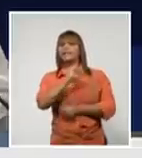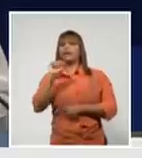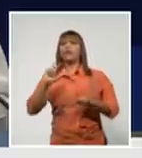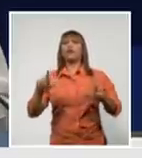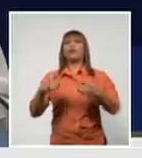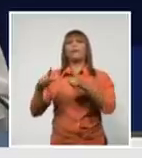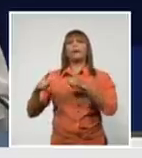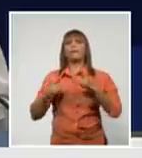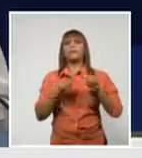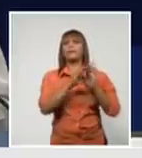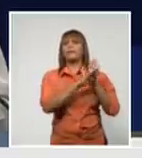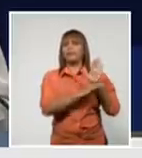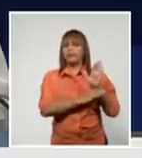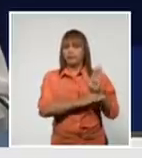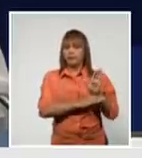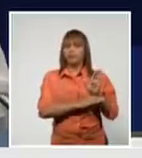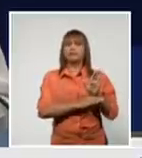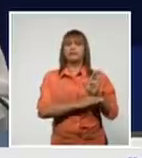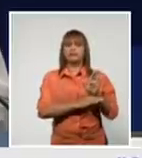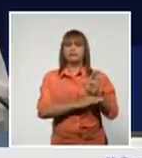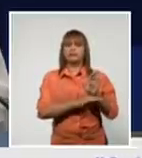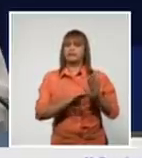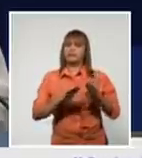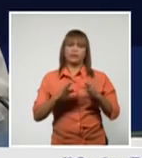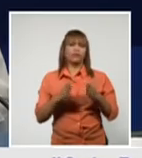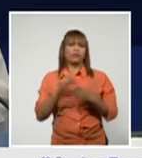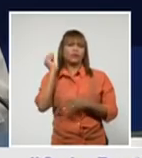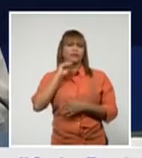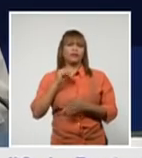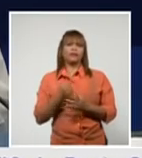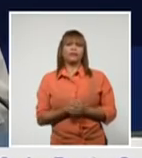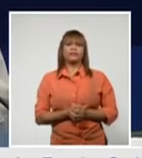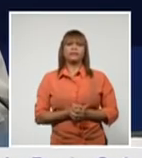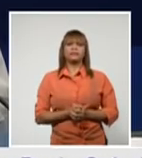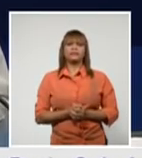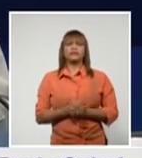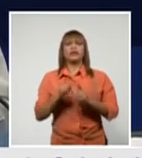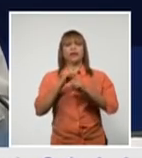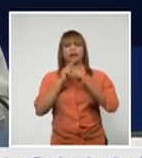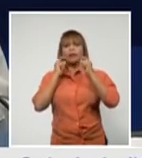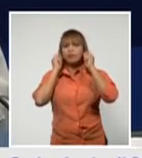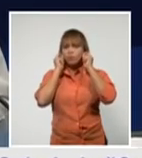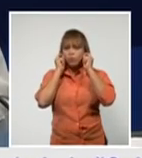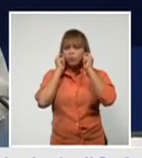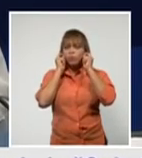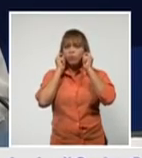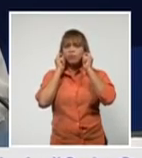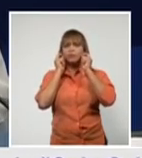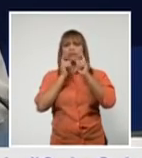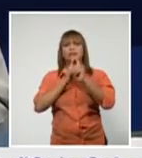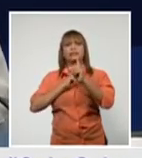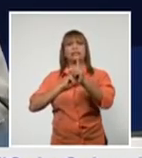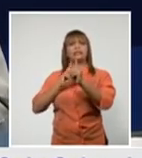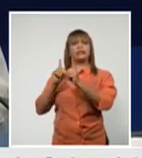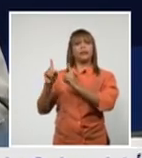cumplimiento de todo lo que se conoce. El nasobuco, el